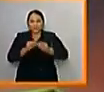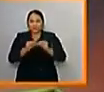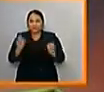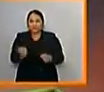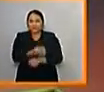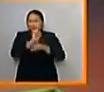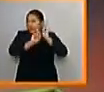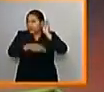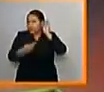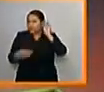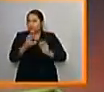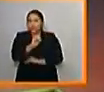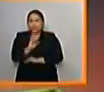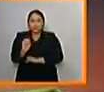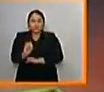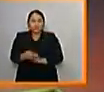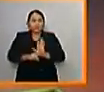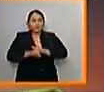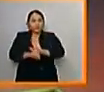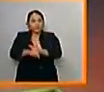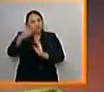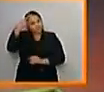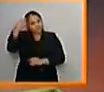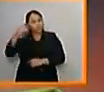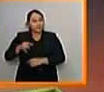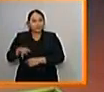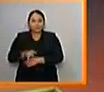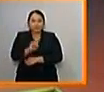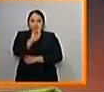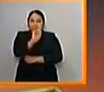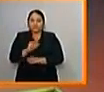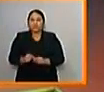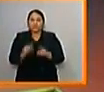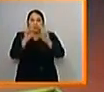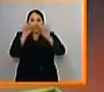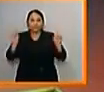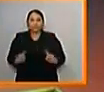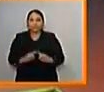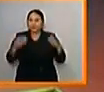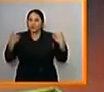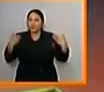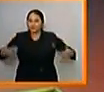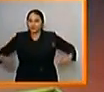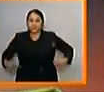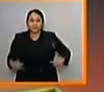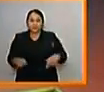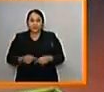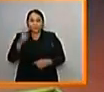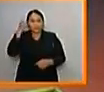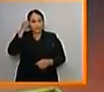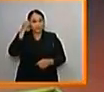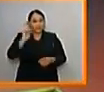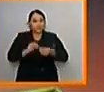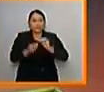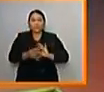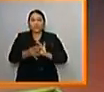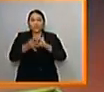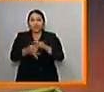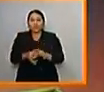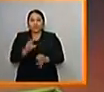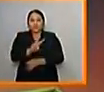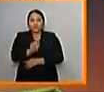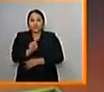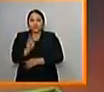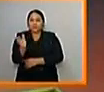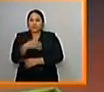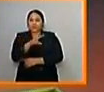ganador para la diaria 00 con su símbolo de sueños avión. En el cuadro del cuerpo representado en la cabeza, números que lo relacionan 21